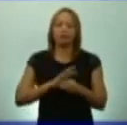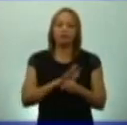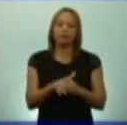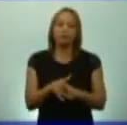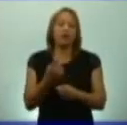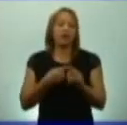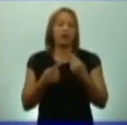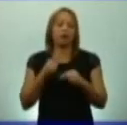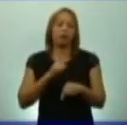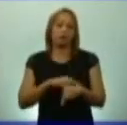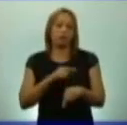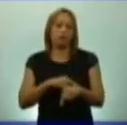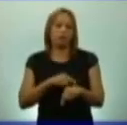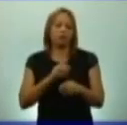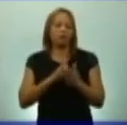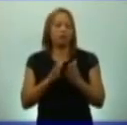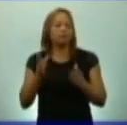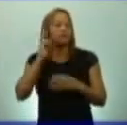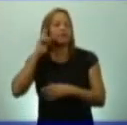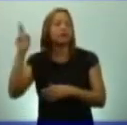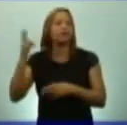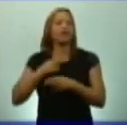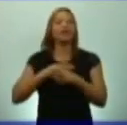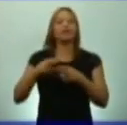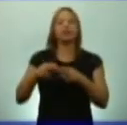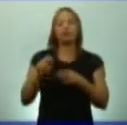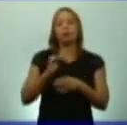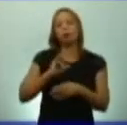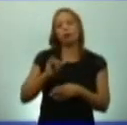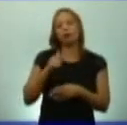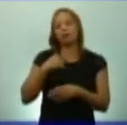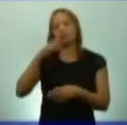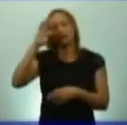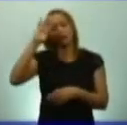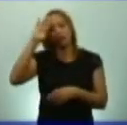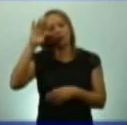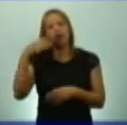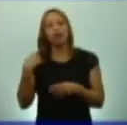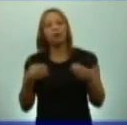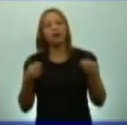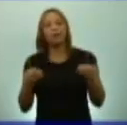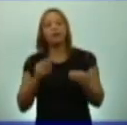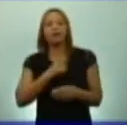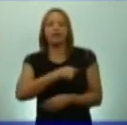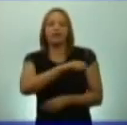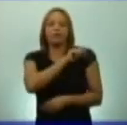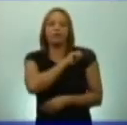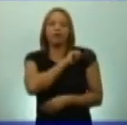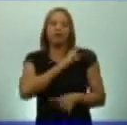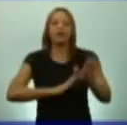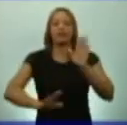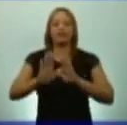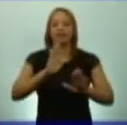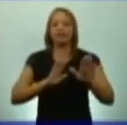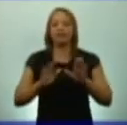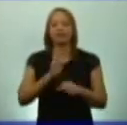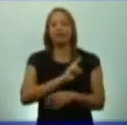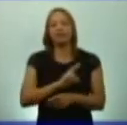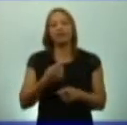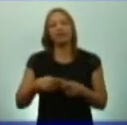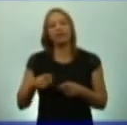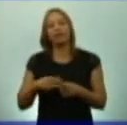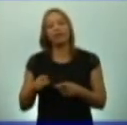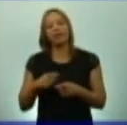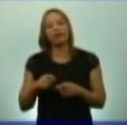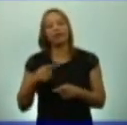momento formará parte de la historia de nuestro país como el papel de nuestro pueblo en defensa también de las